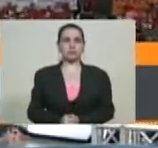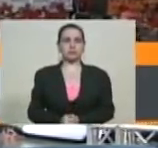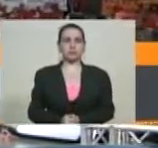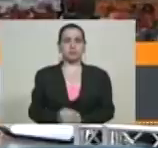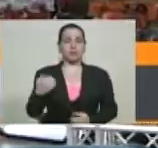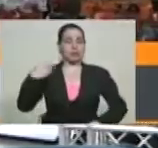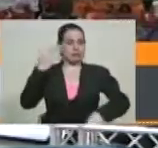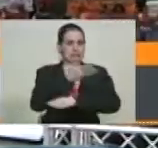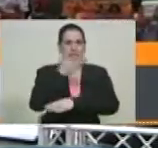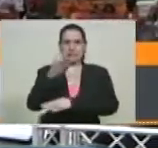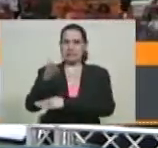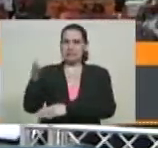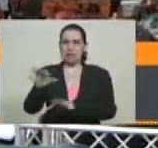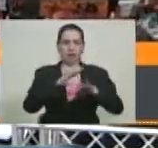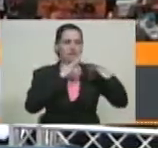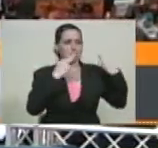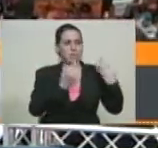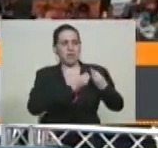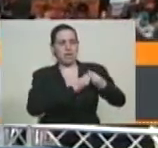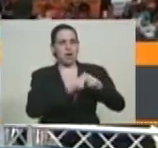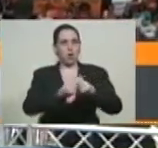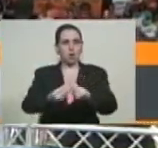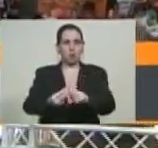salir a votar en familia.